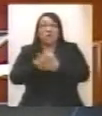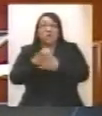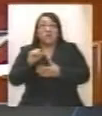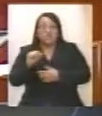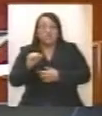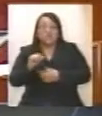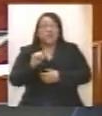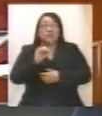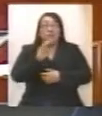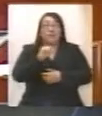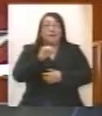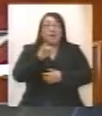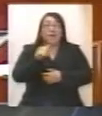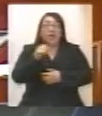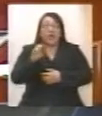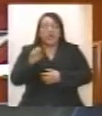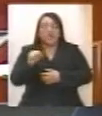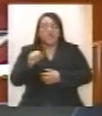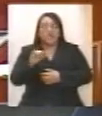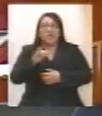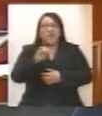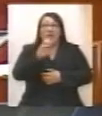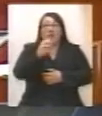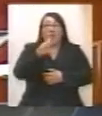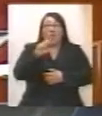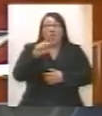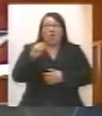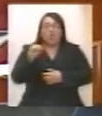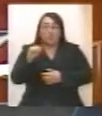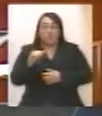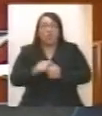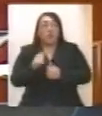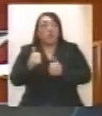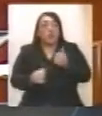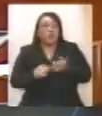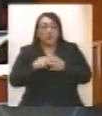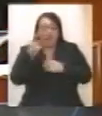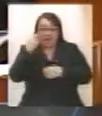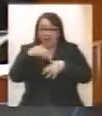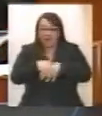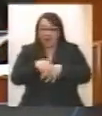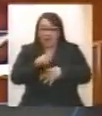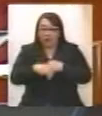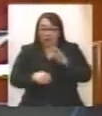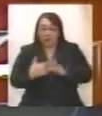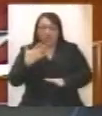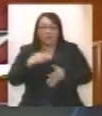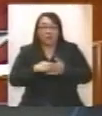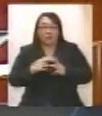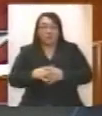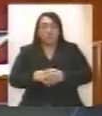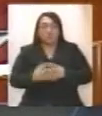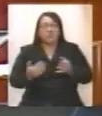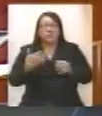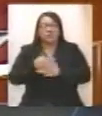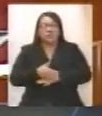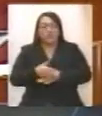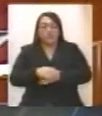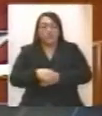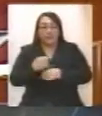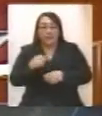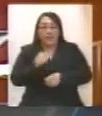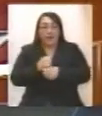Majes Iguas y Olmos Primera Etapa, los cuales para julio del 2015 entran en fase